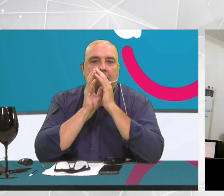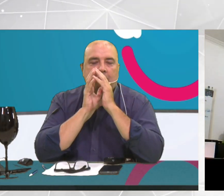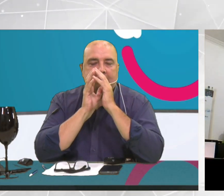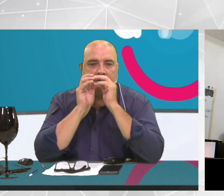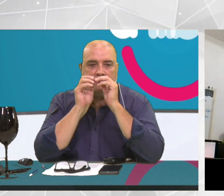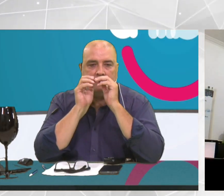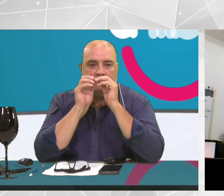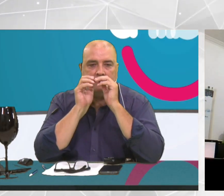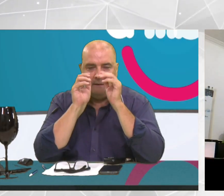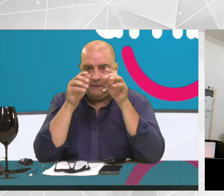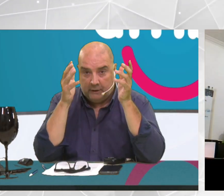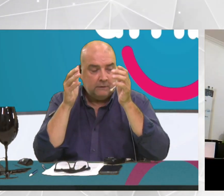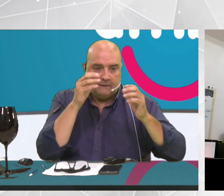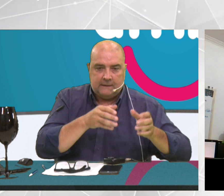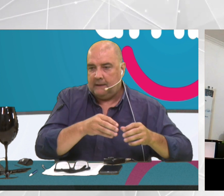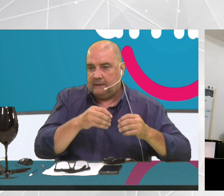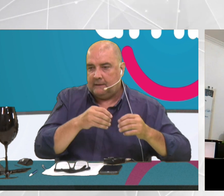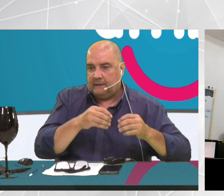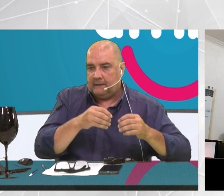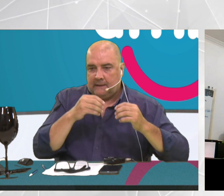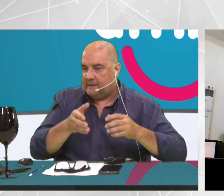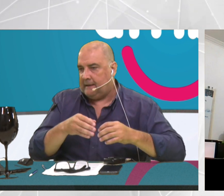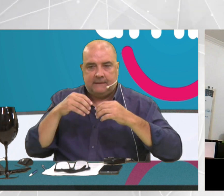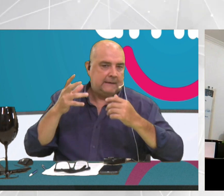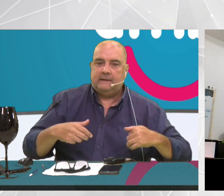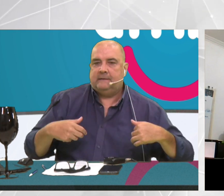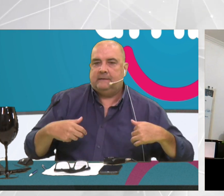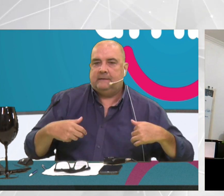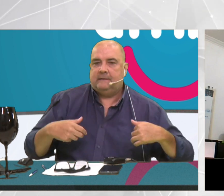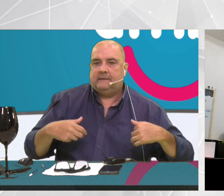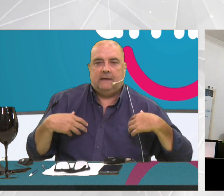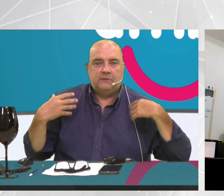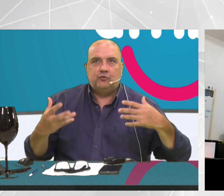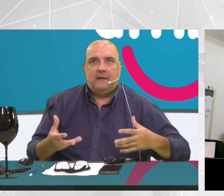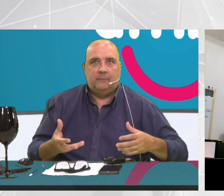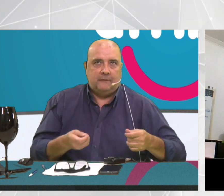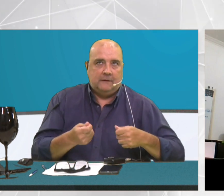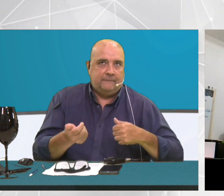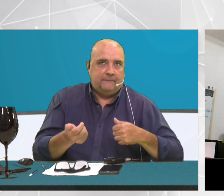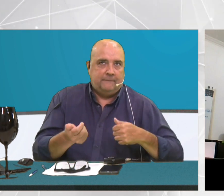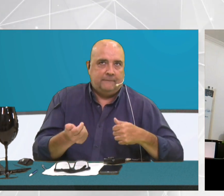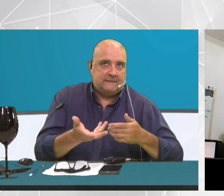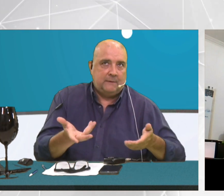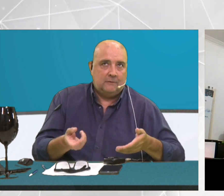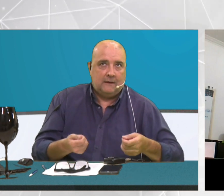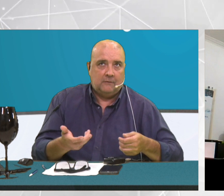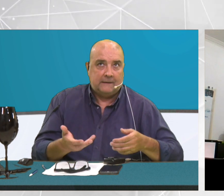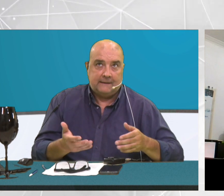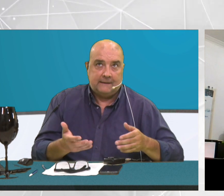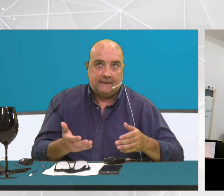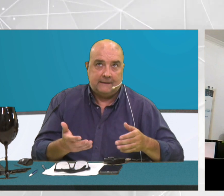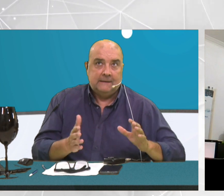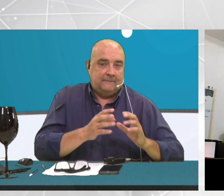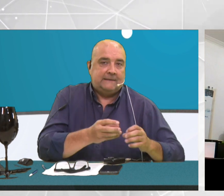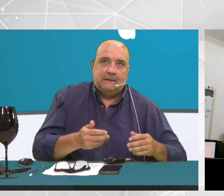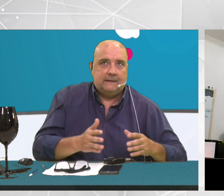contale un poco a la gente cómo nace, porque está bueno, está la idea, está la inventiva, están las ganas, está el entusiasmo, pero el financiamiento es lo